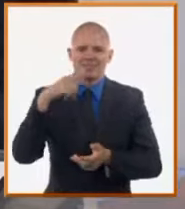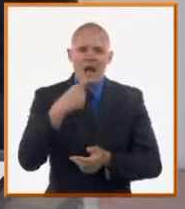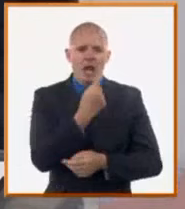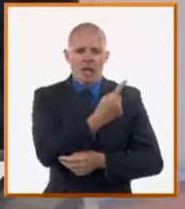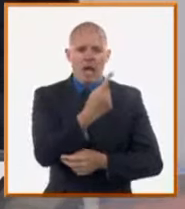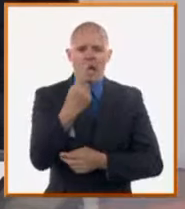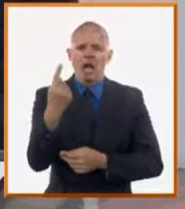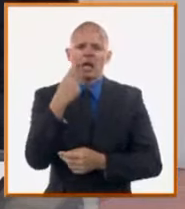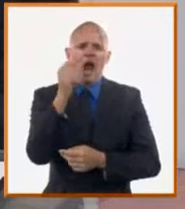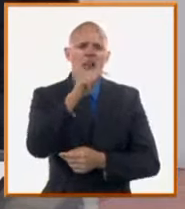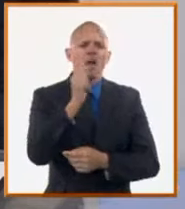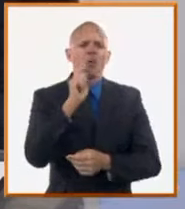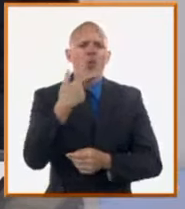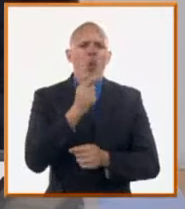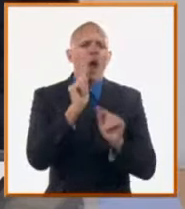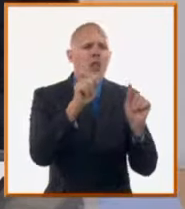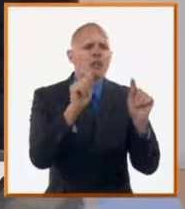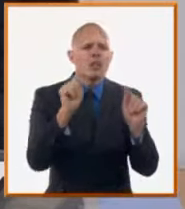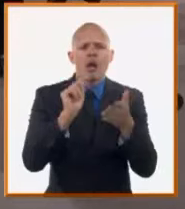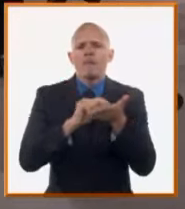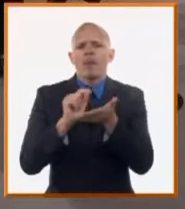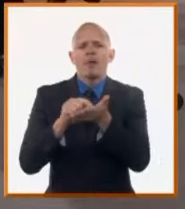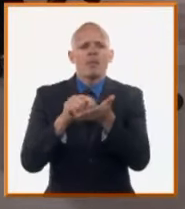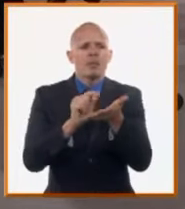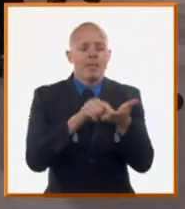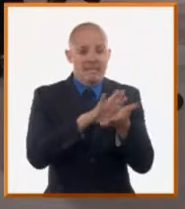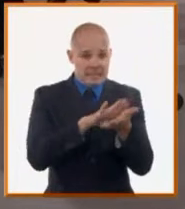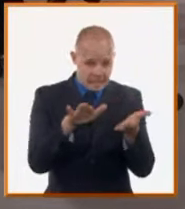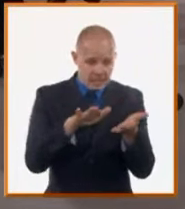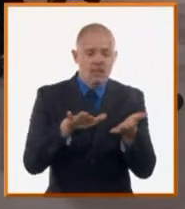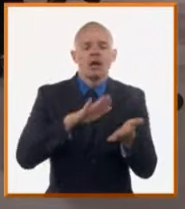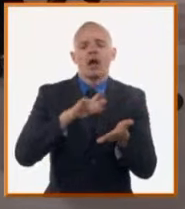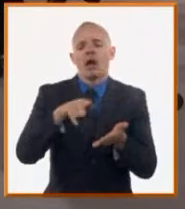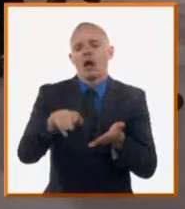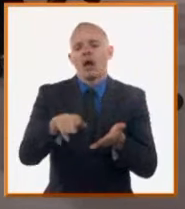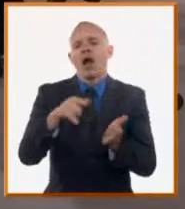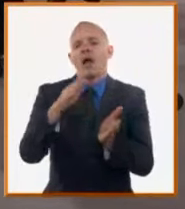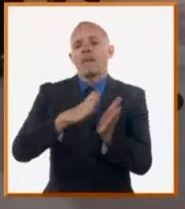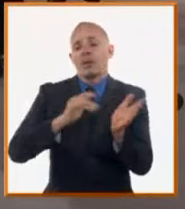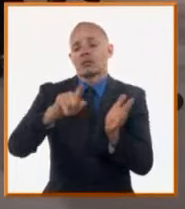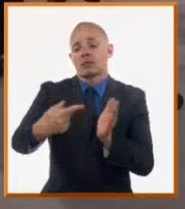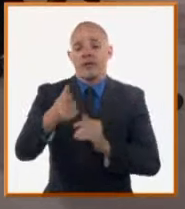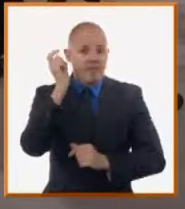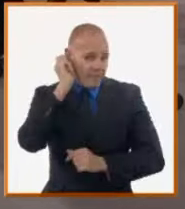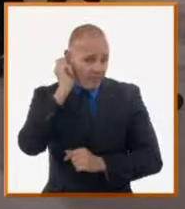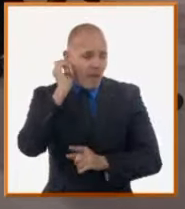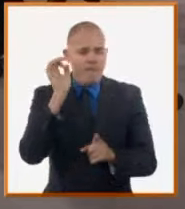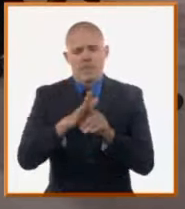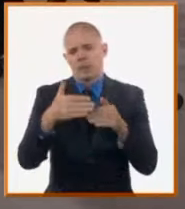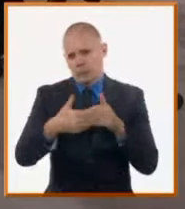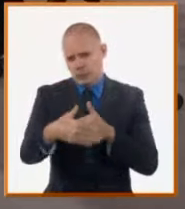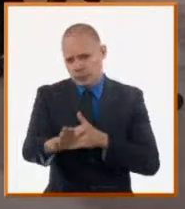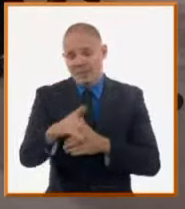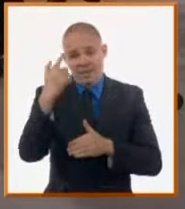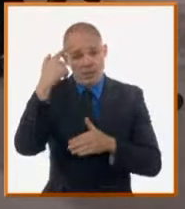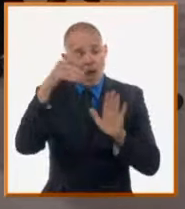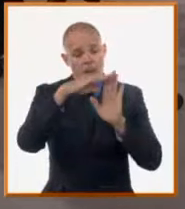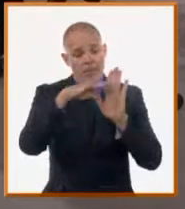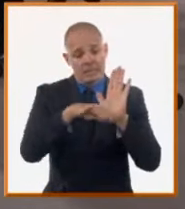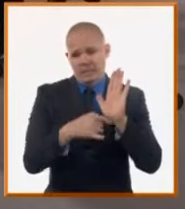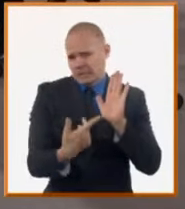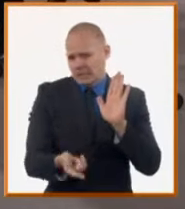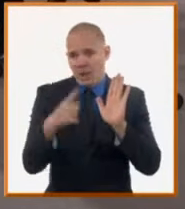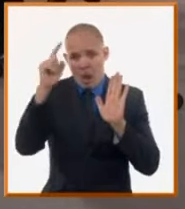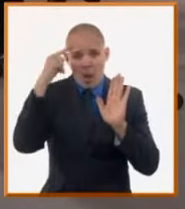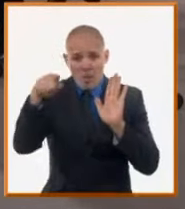progresivamente deben mostrar una recuperación con la implementación de esta de estas medidas ratificamos son medidas que favorecen a nuestra